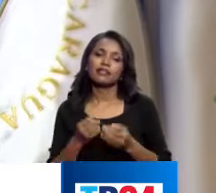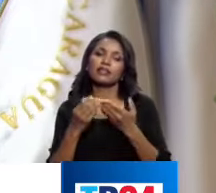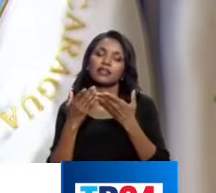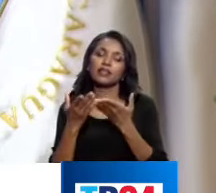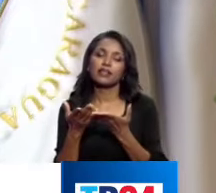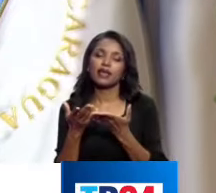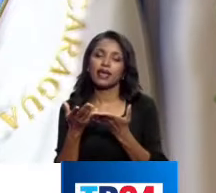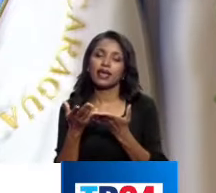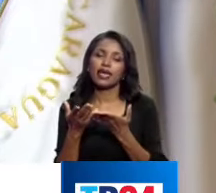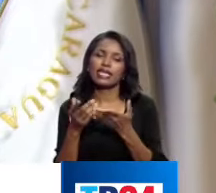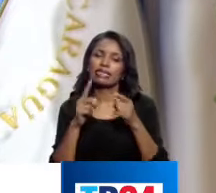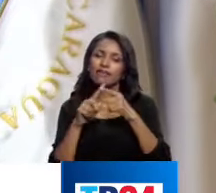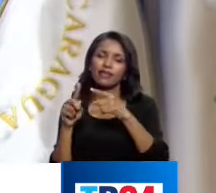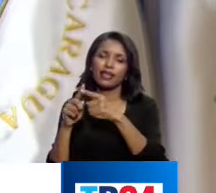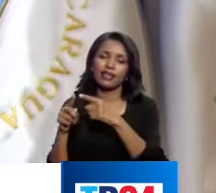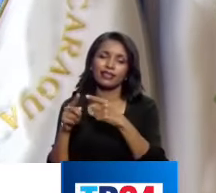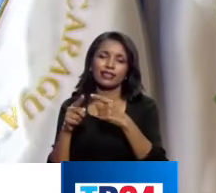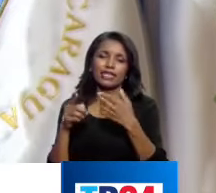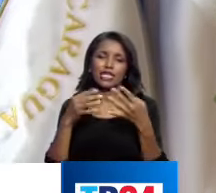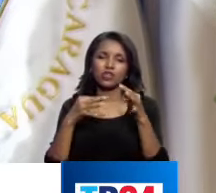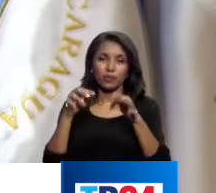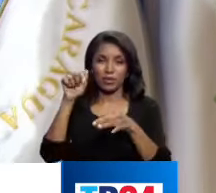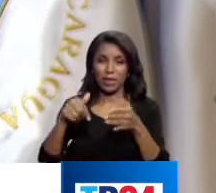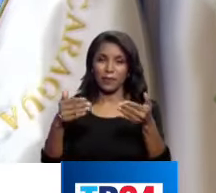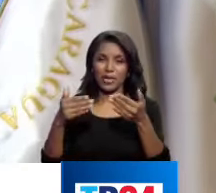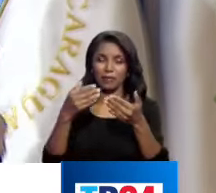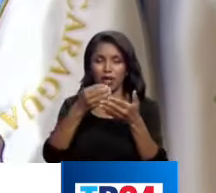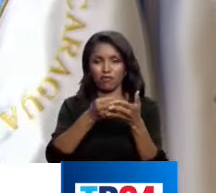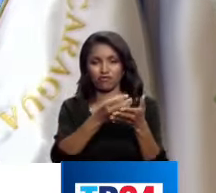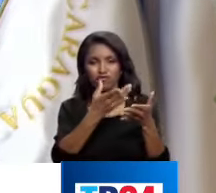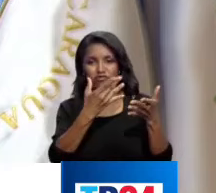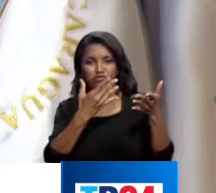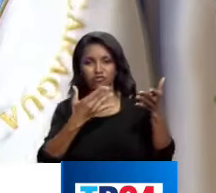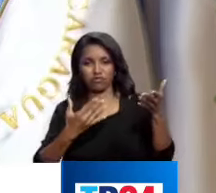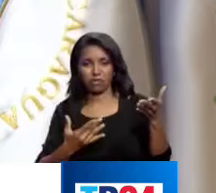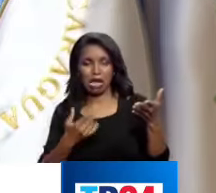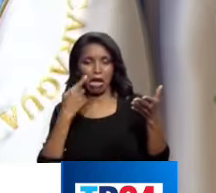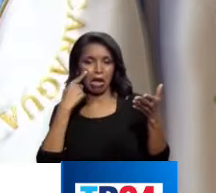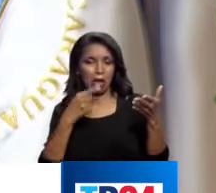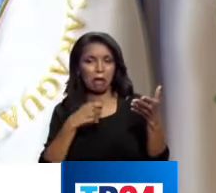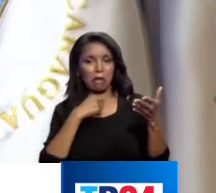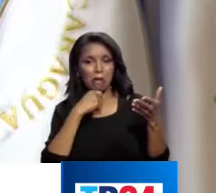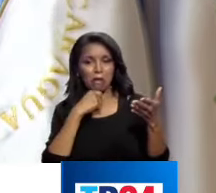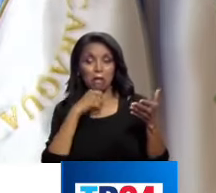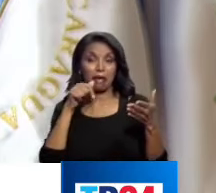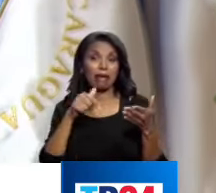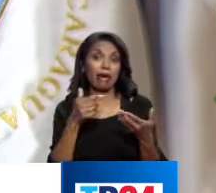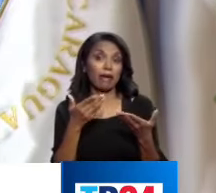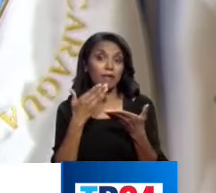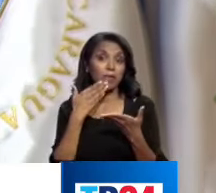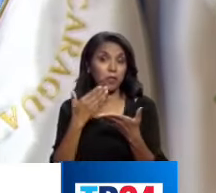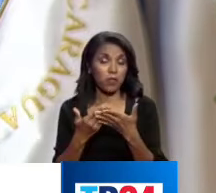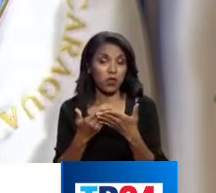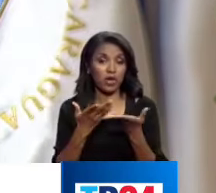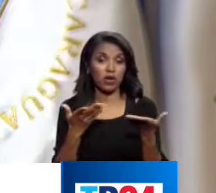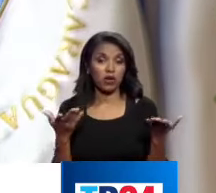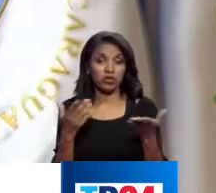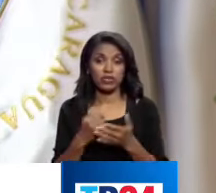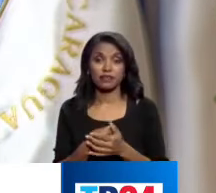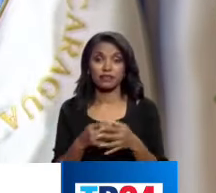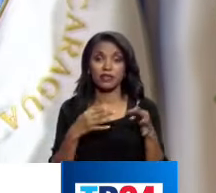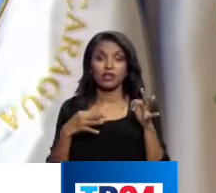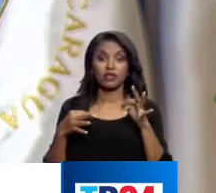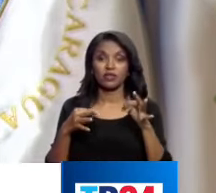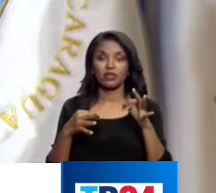los productos turísticos que tenemos que desarrollar. Porque aquí no hemos hablado de los nuevos productos turísticos emergentes, el